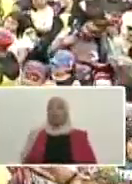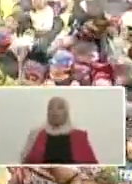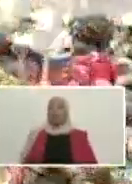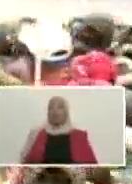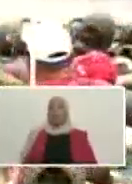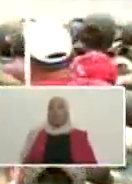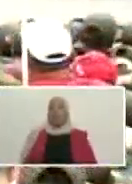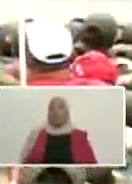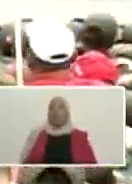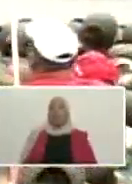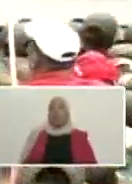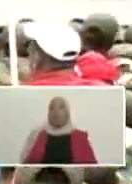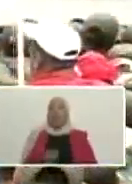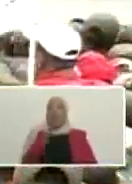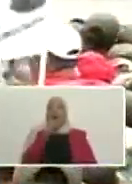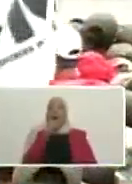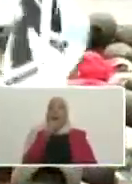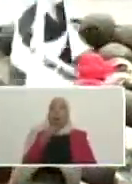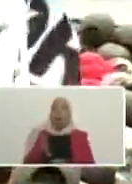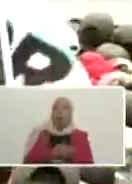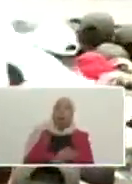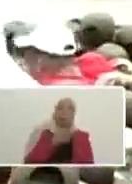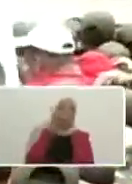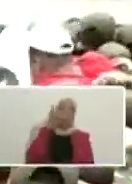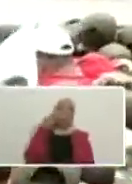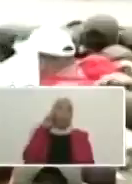No había redes sociales, muchachos.